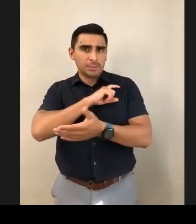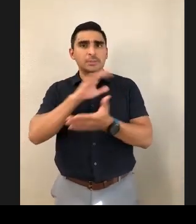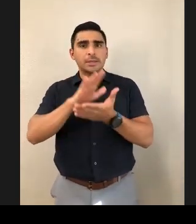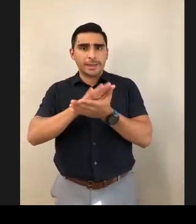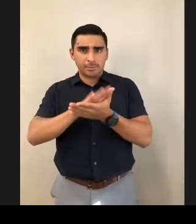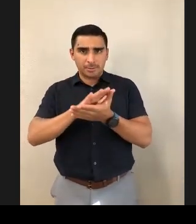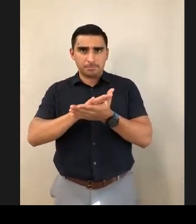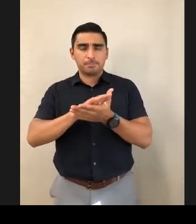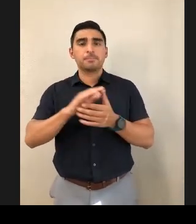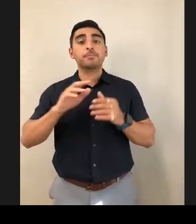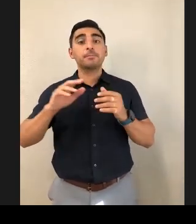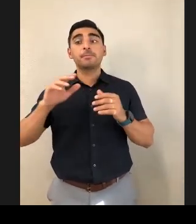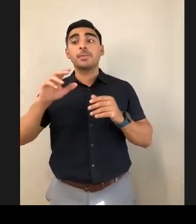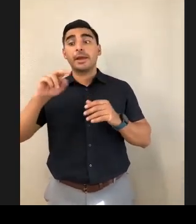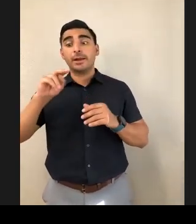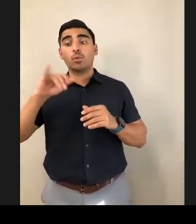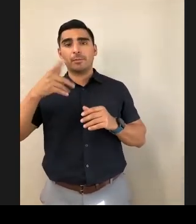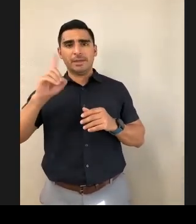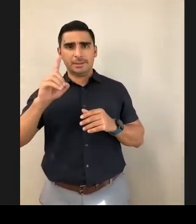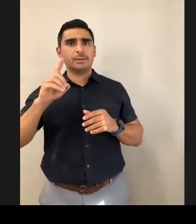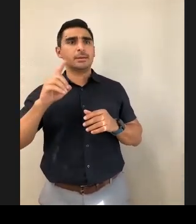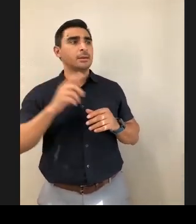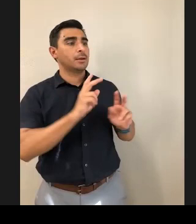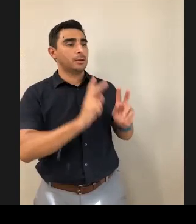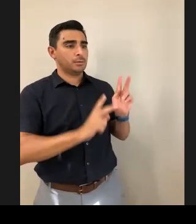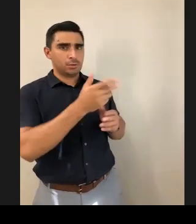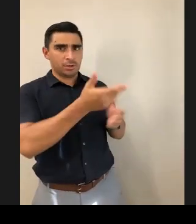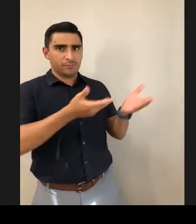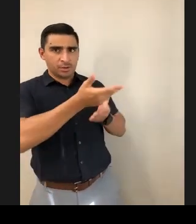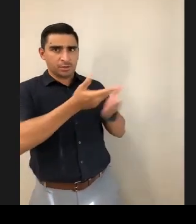Policía. Ellos invitan a los ciudadanos a